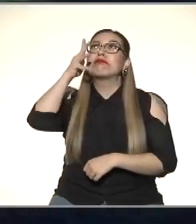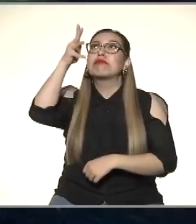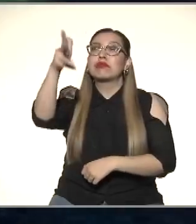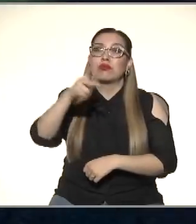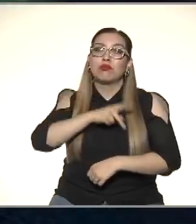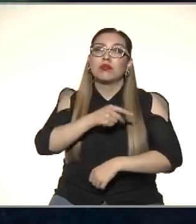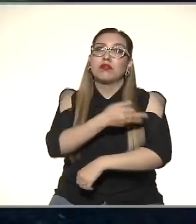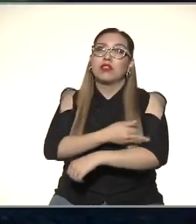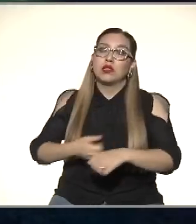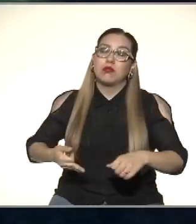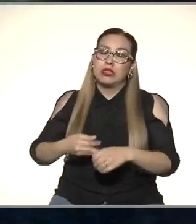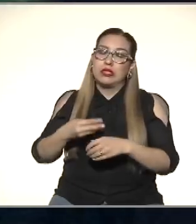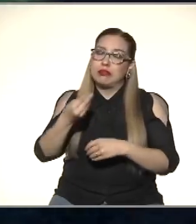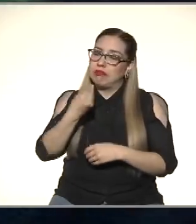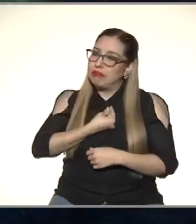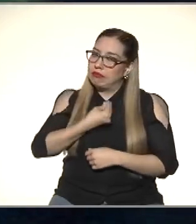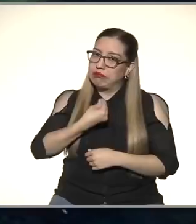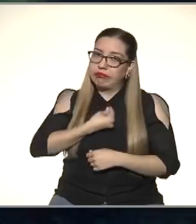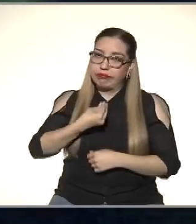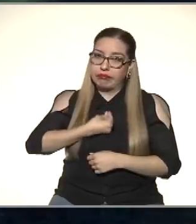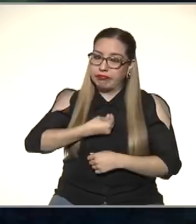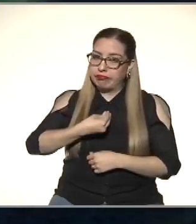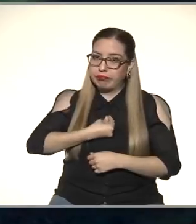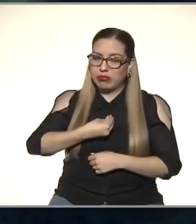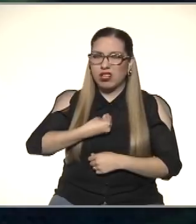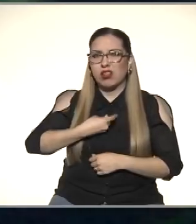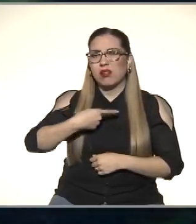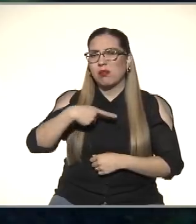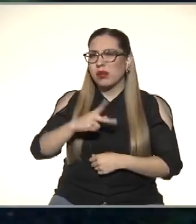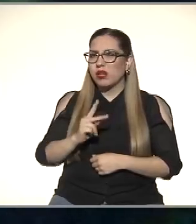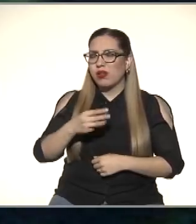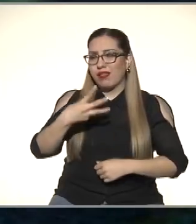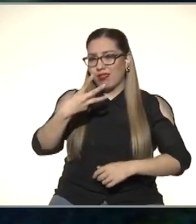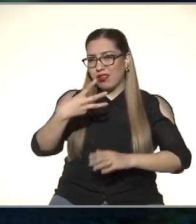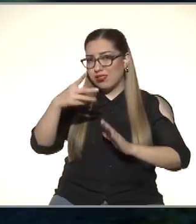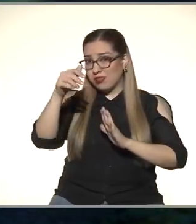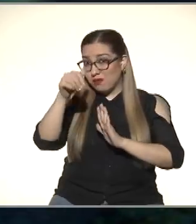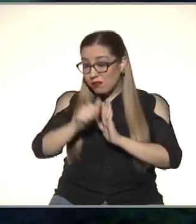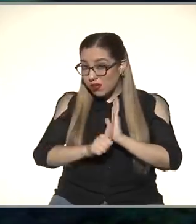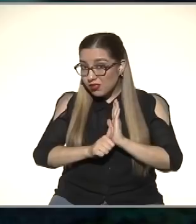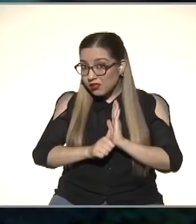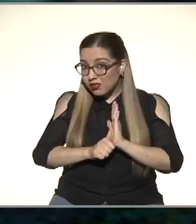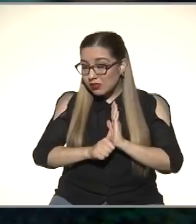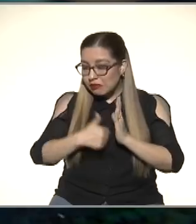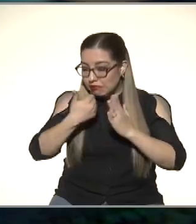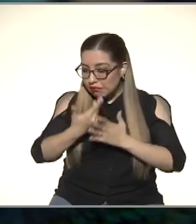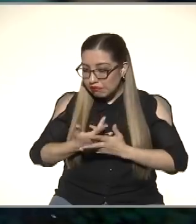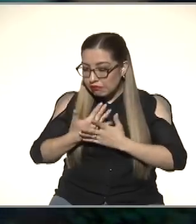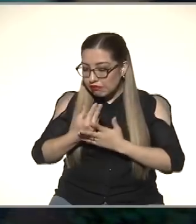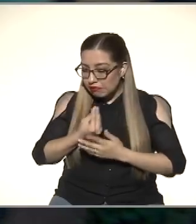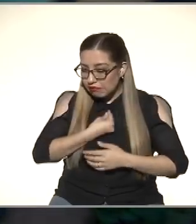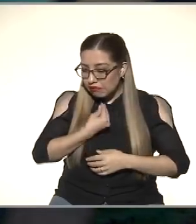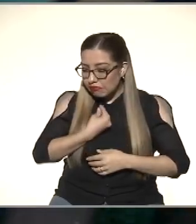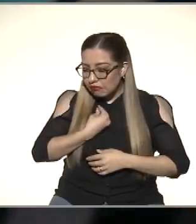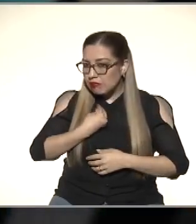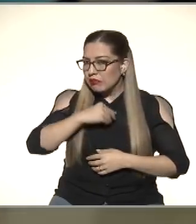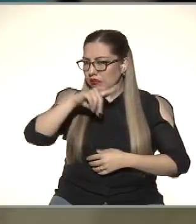¿no? Tomé la decisión después de 3 meses decirle, ¿sabes qué? Pues, ¿qué está pasando? Porque pues también